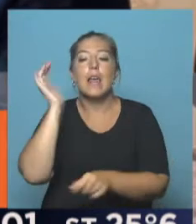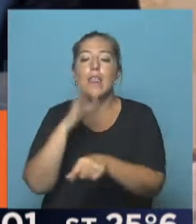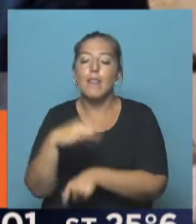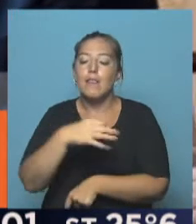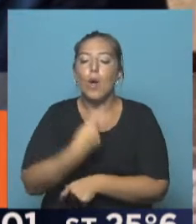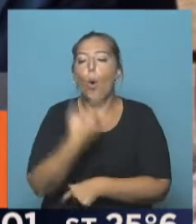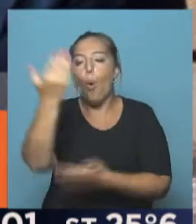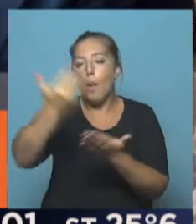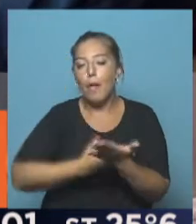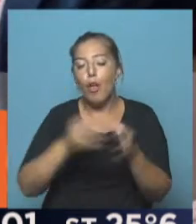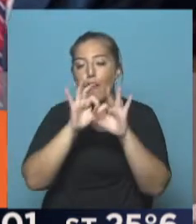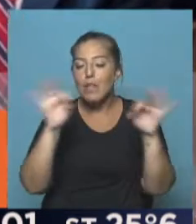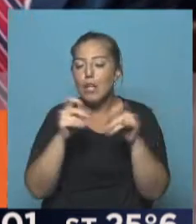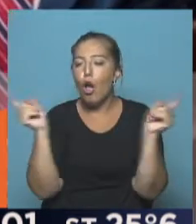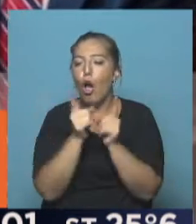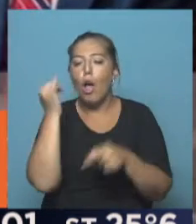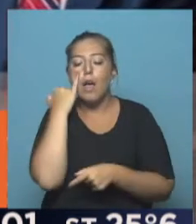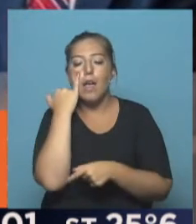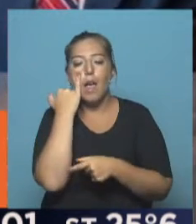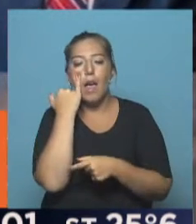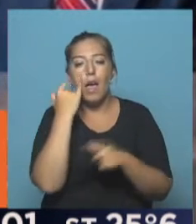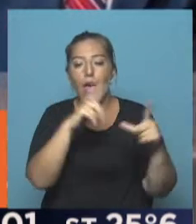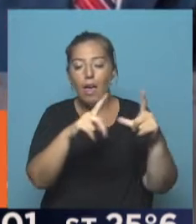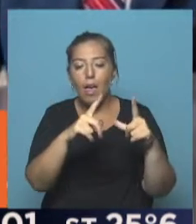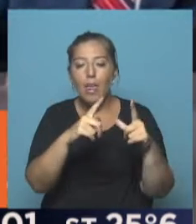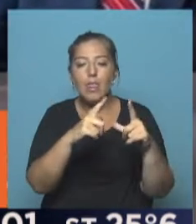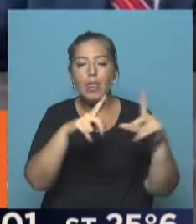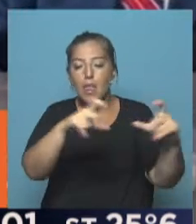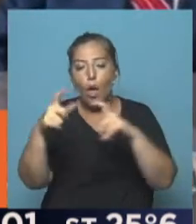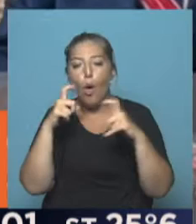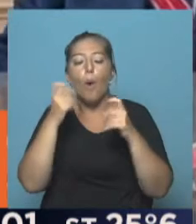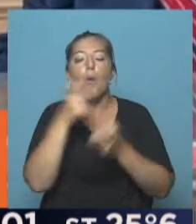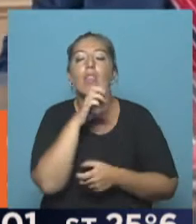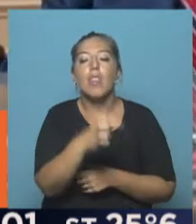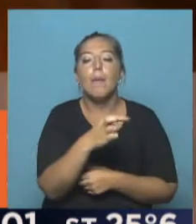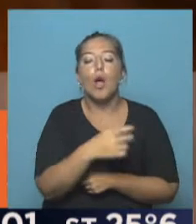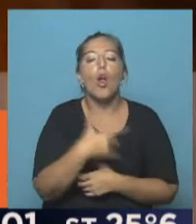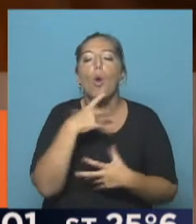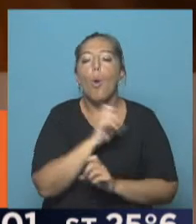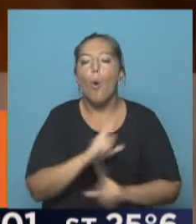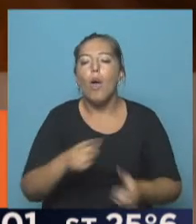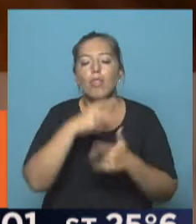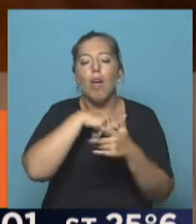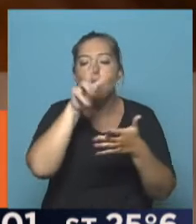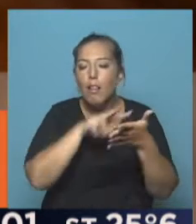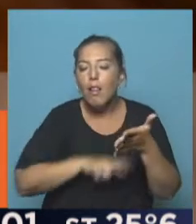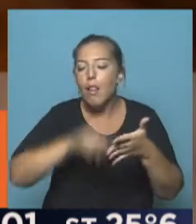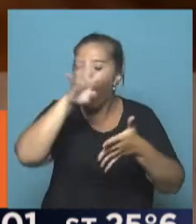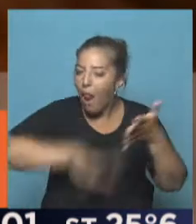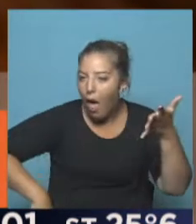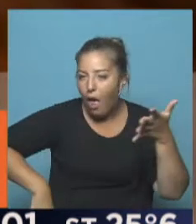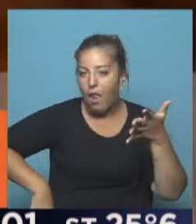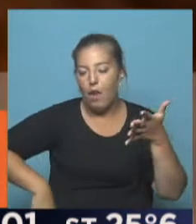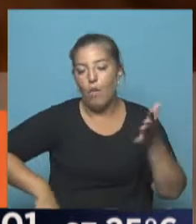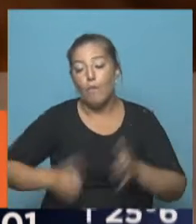frases tipo slogans y muchas imágenes, porque Trump no tolera leer textos extensos. El caso Flynn puso nuevamente